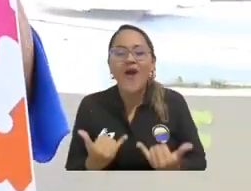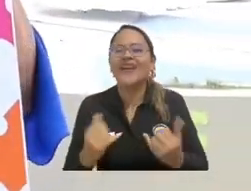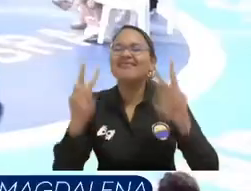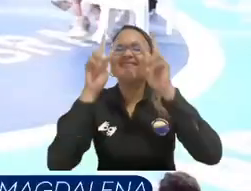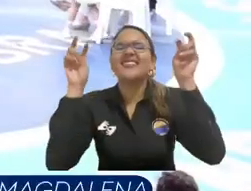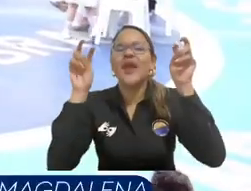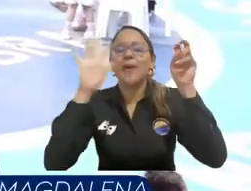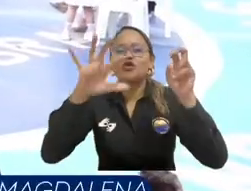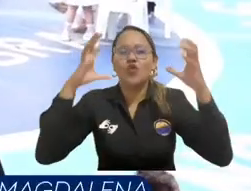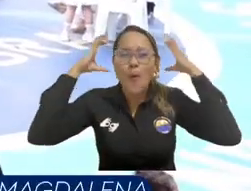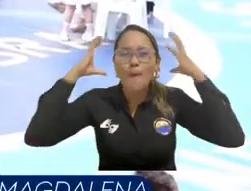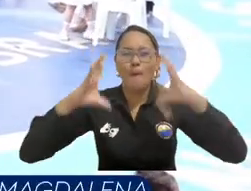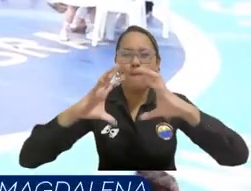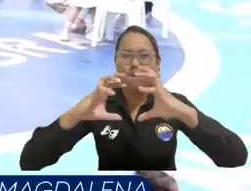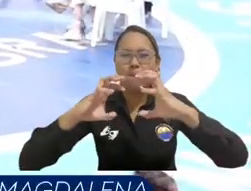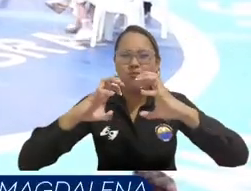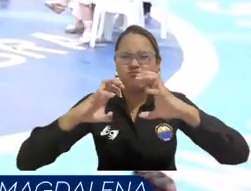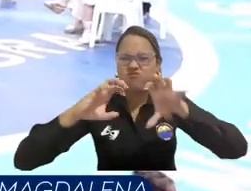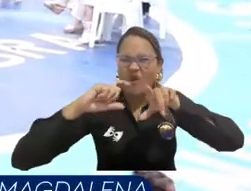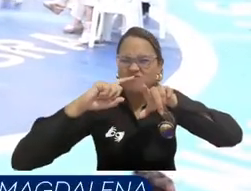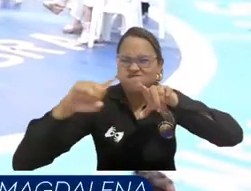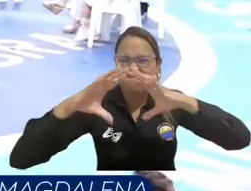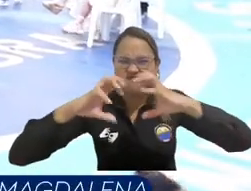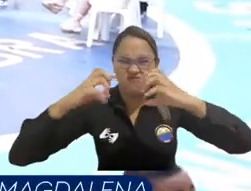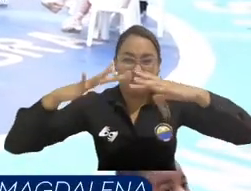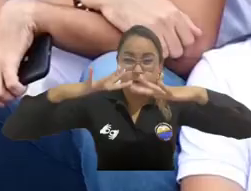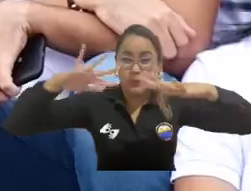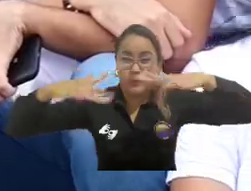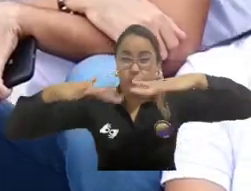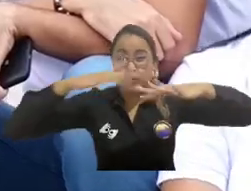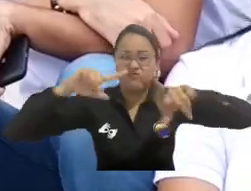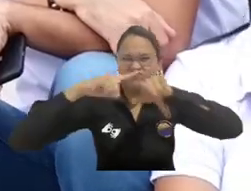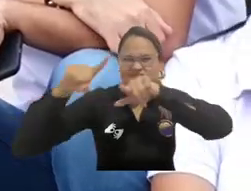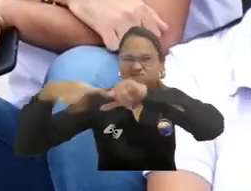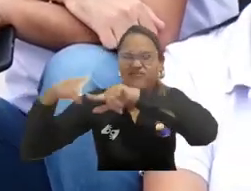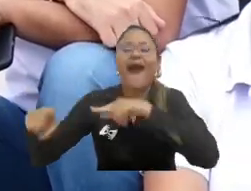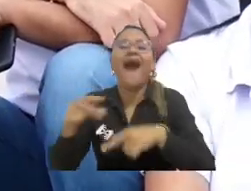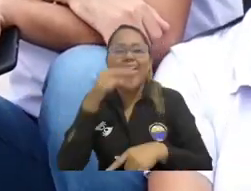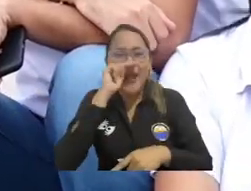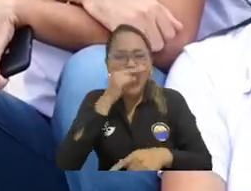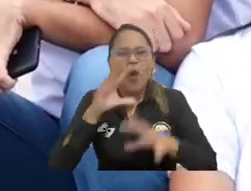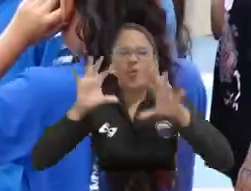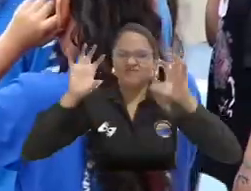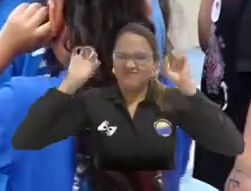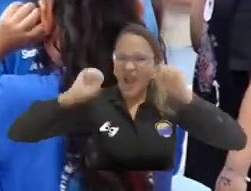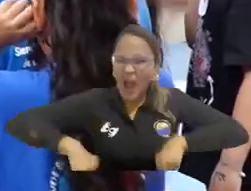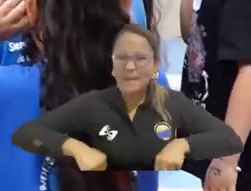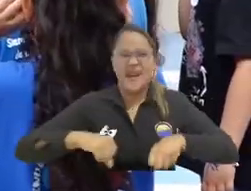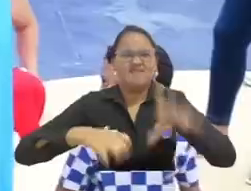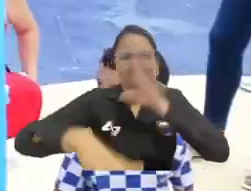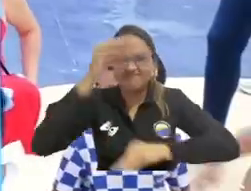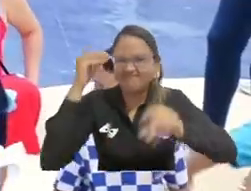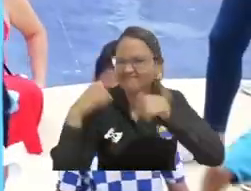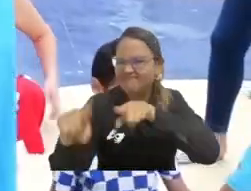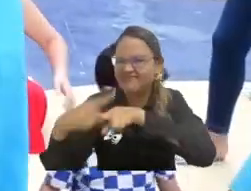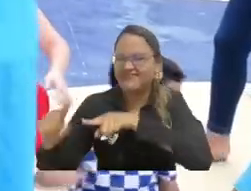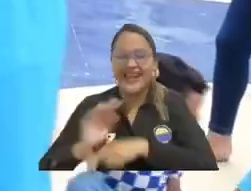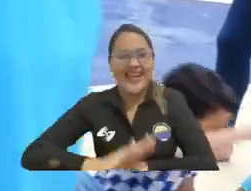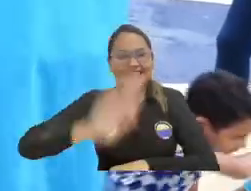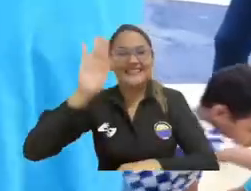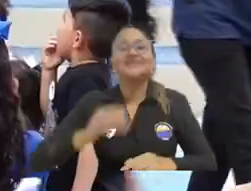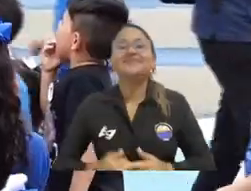enfermedad, ahora hablamos de niños neurodivergentes, niños que tienen diferentes capacidades, diferentes formas de aprender.